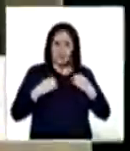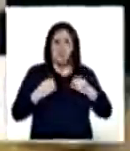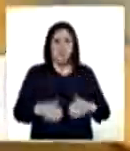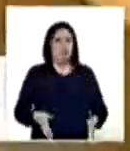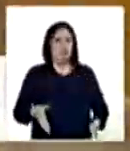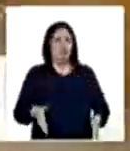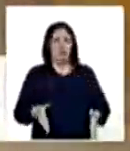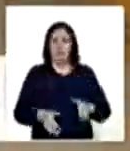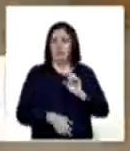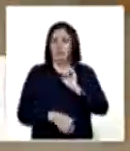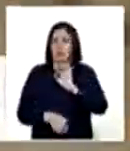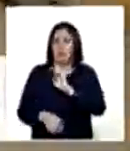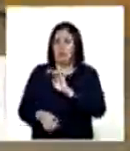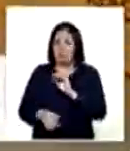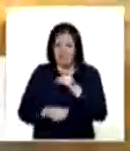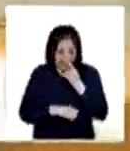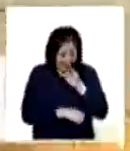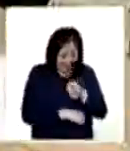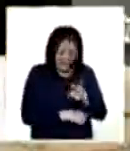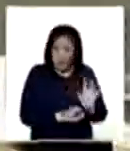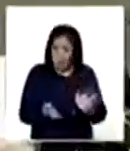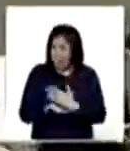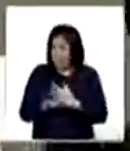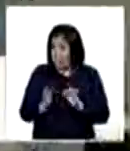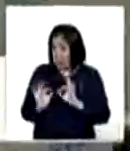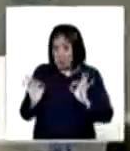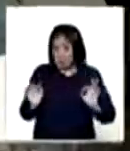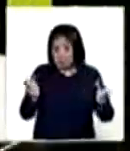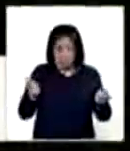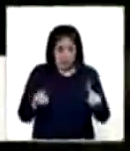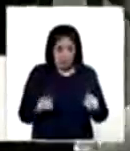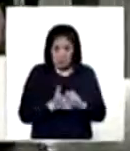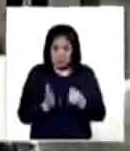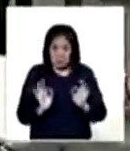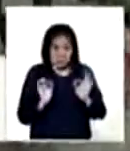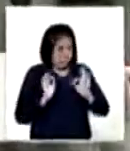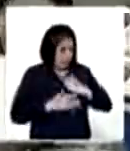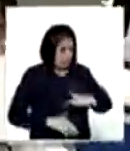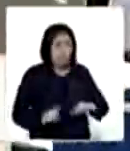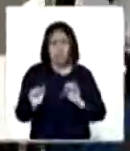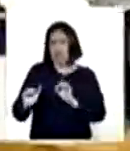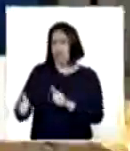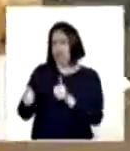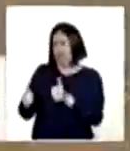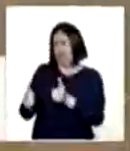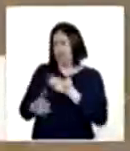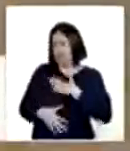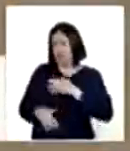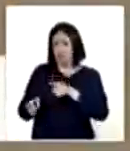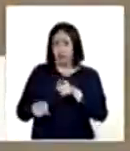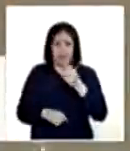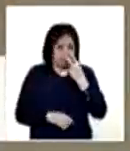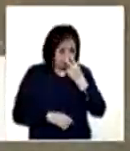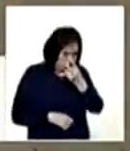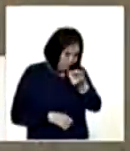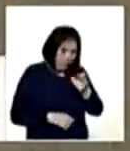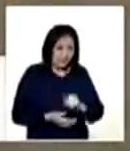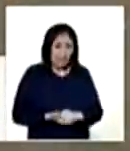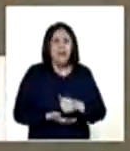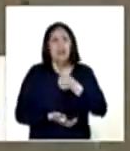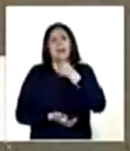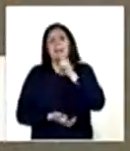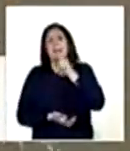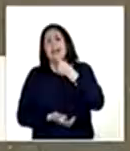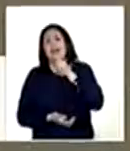¿De zombie? ¿No vio ningún incidente? ¿Todo tranquilo adentro? Todo súper bien adentro. Pero mira, ya está con... Que me duelen los